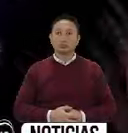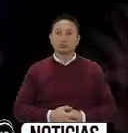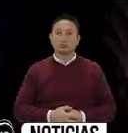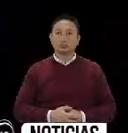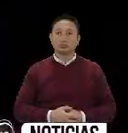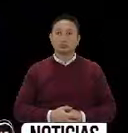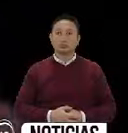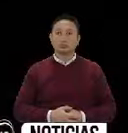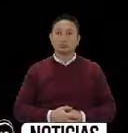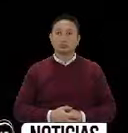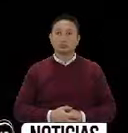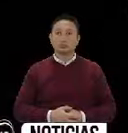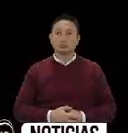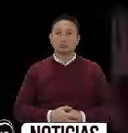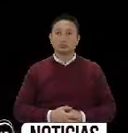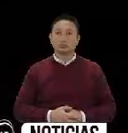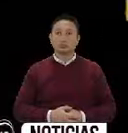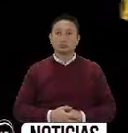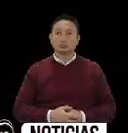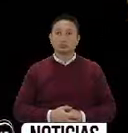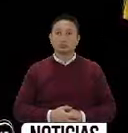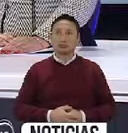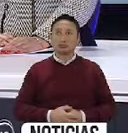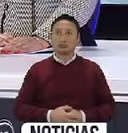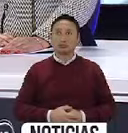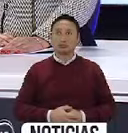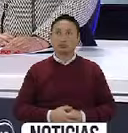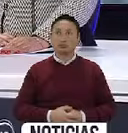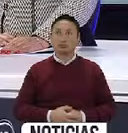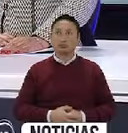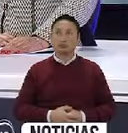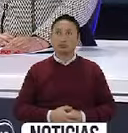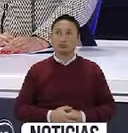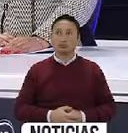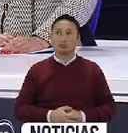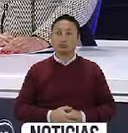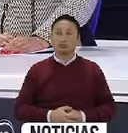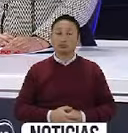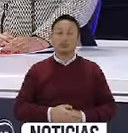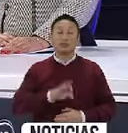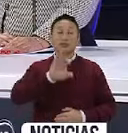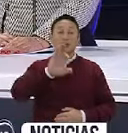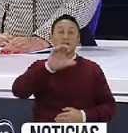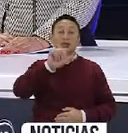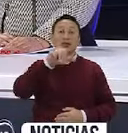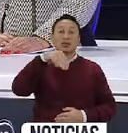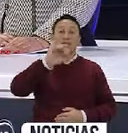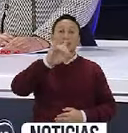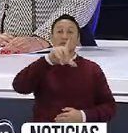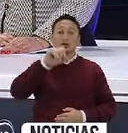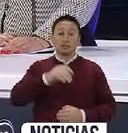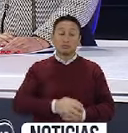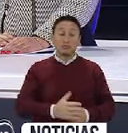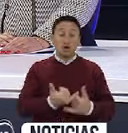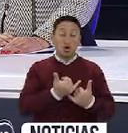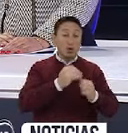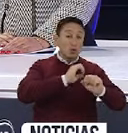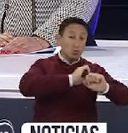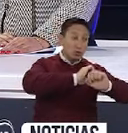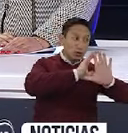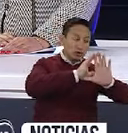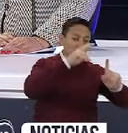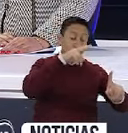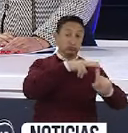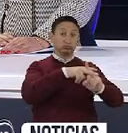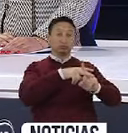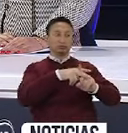Informó Ítalo Salazar. En Tambillo, la tranquilidad de la madrugada fue interrumpida